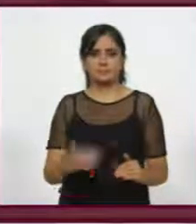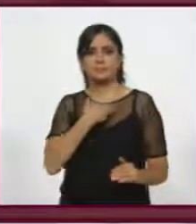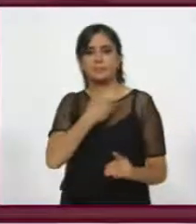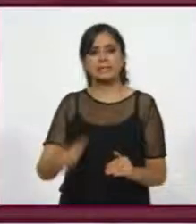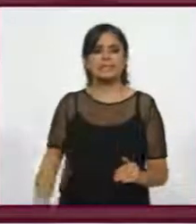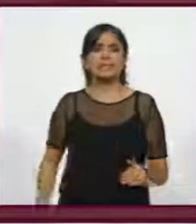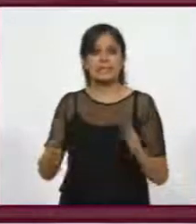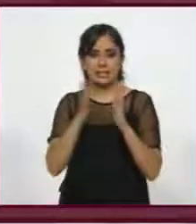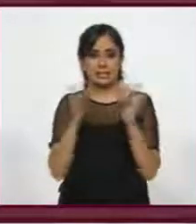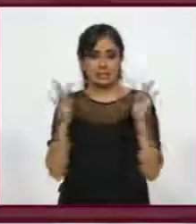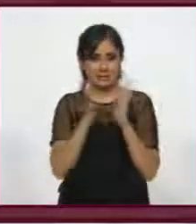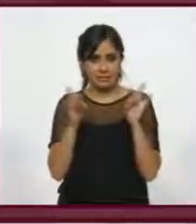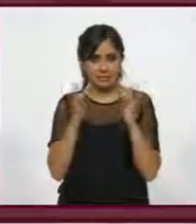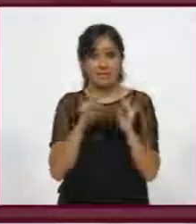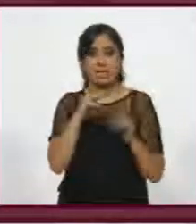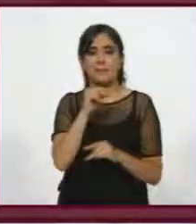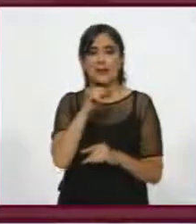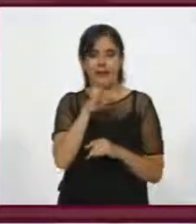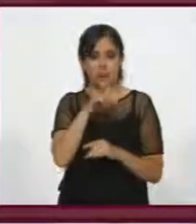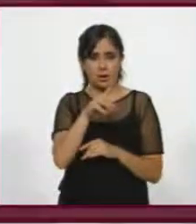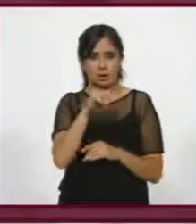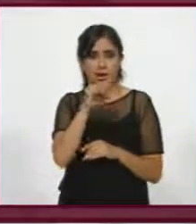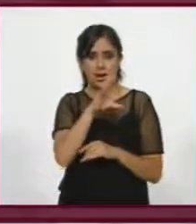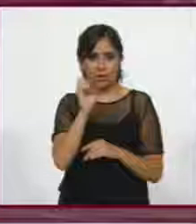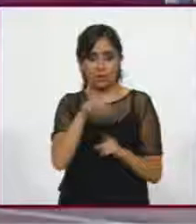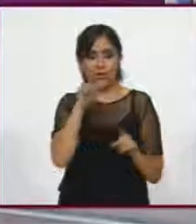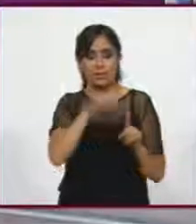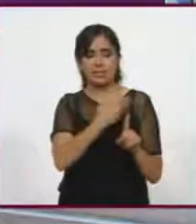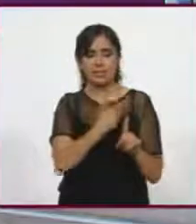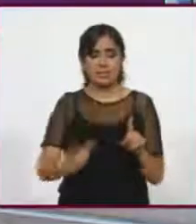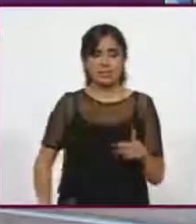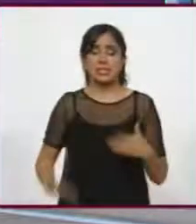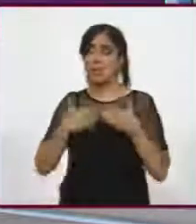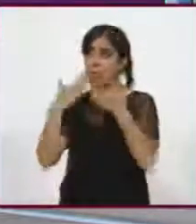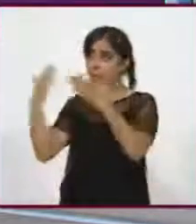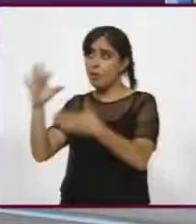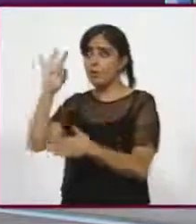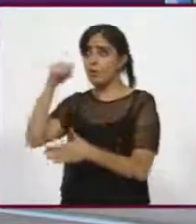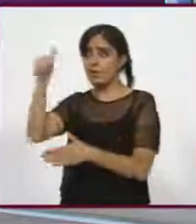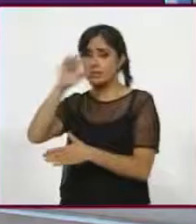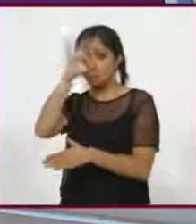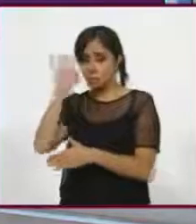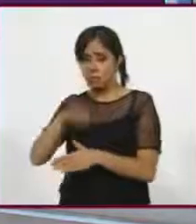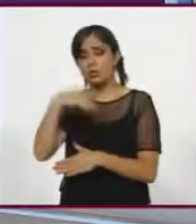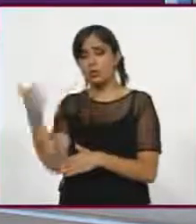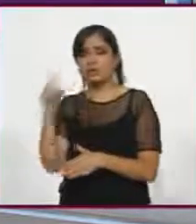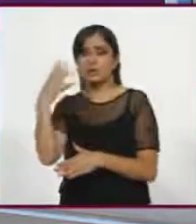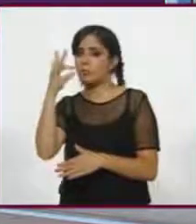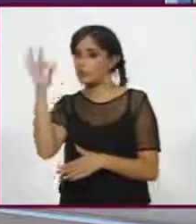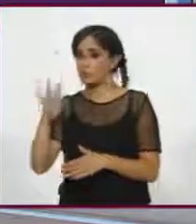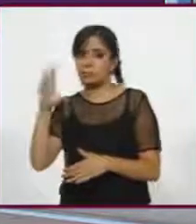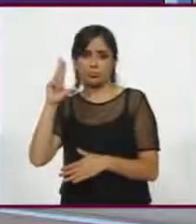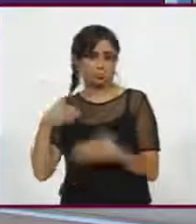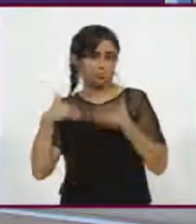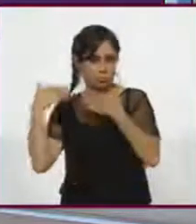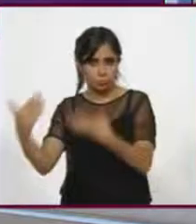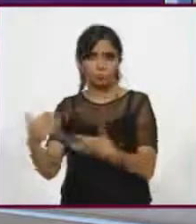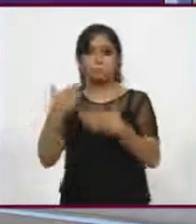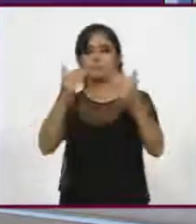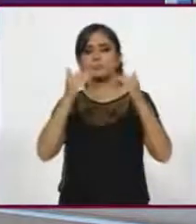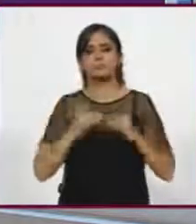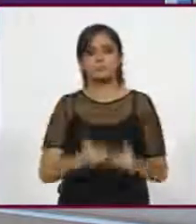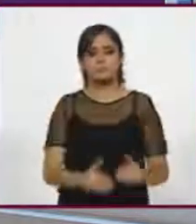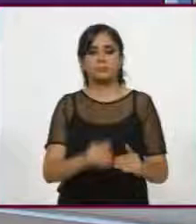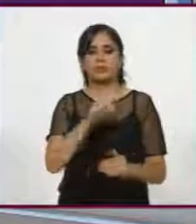de Francia, Emmanuel Macron, su dirigente tiene 46% contra 34%, en nivel